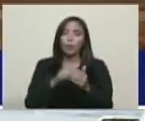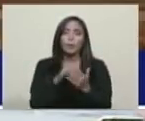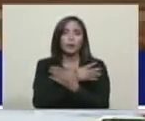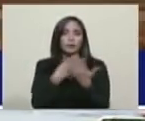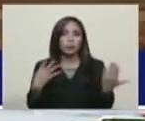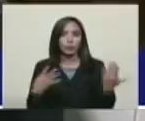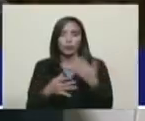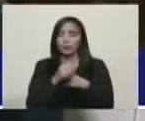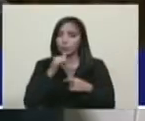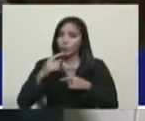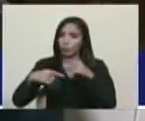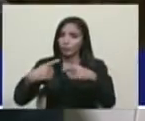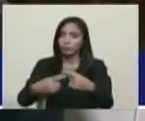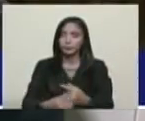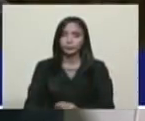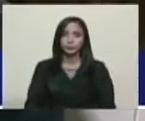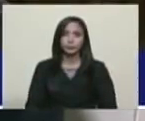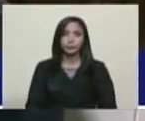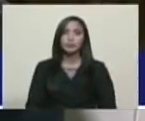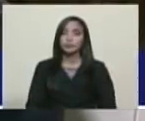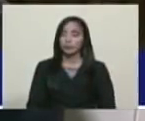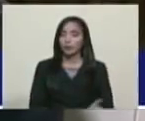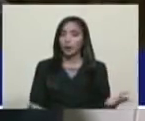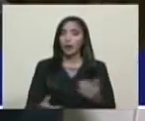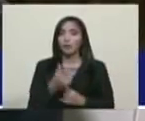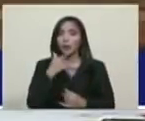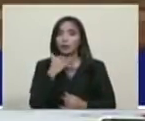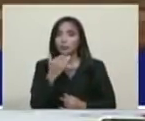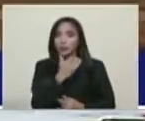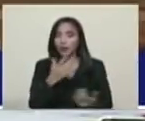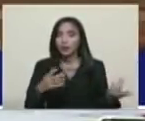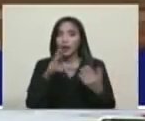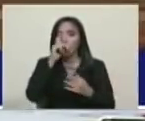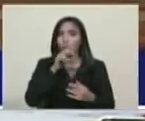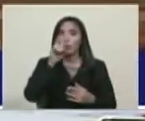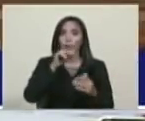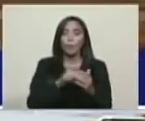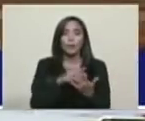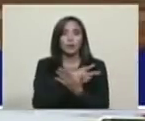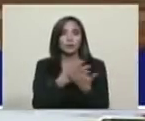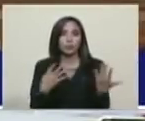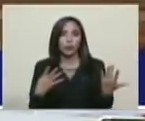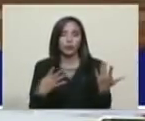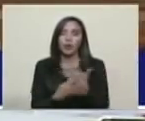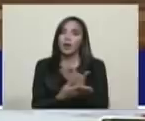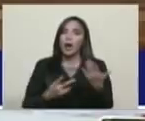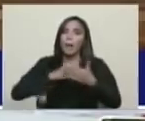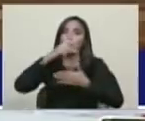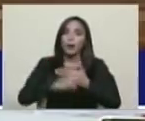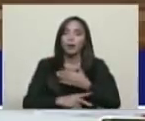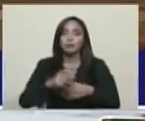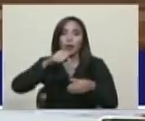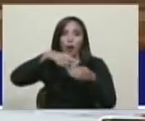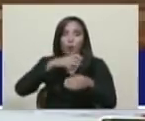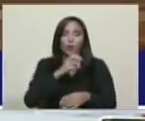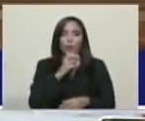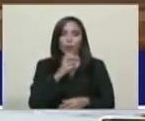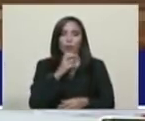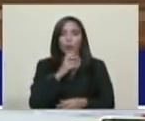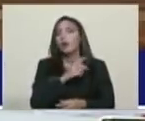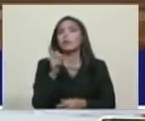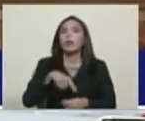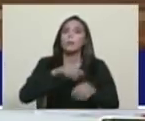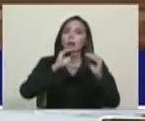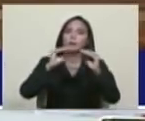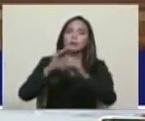se anuncia. Temprano se anuncia el año 2019. El plan de ahorro en oro. También le hago un llamado a todos los